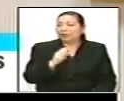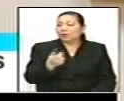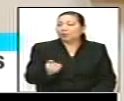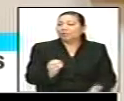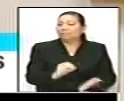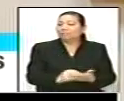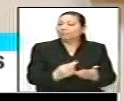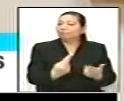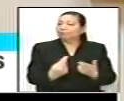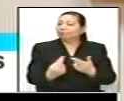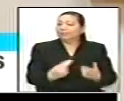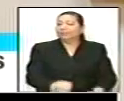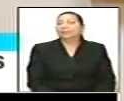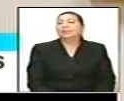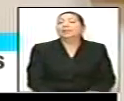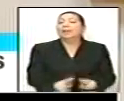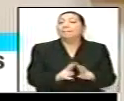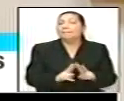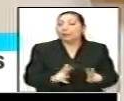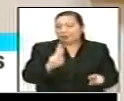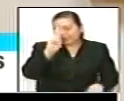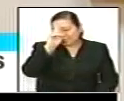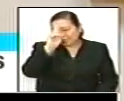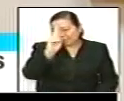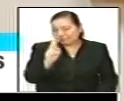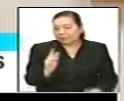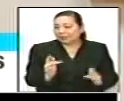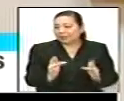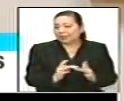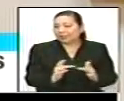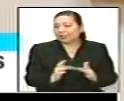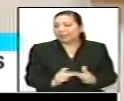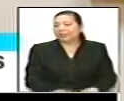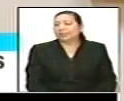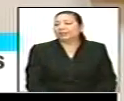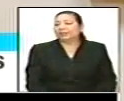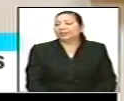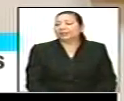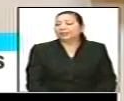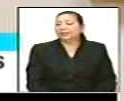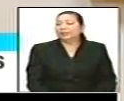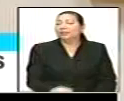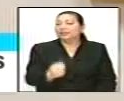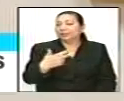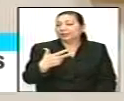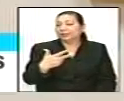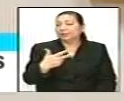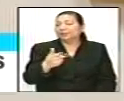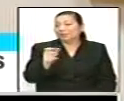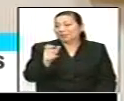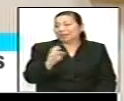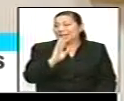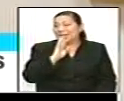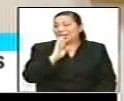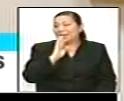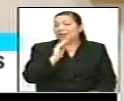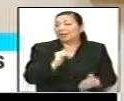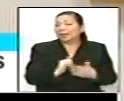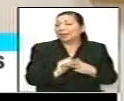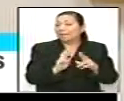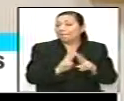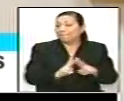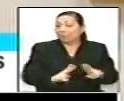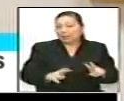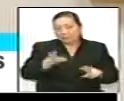más interactúen, que se valore, que se respete. Esta empatía que se han mencionado los tres panelistas, que se valora